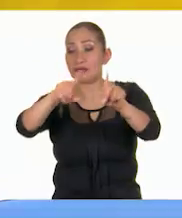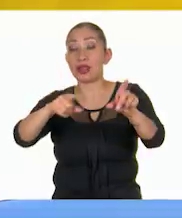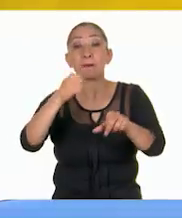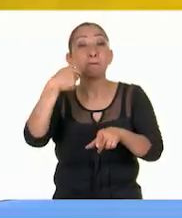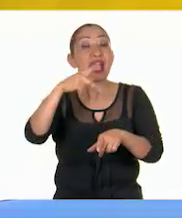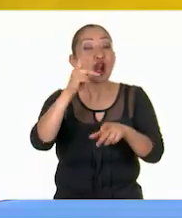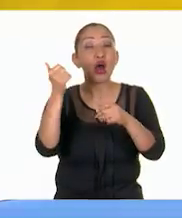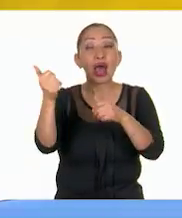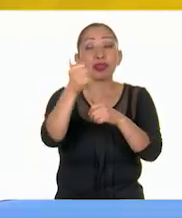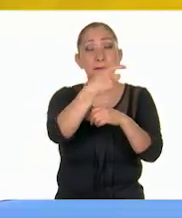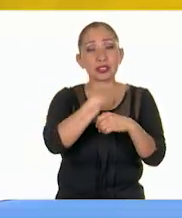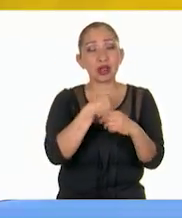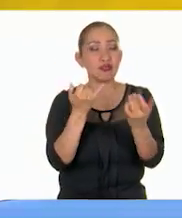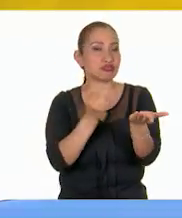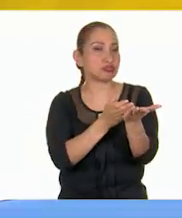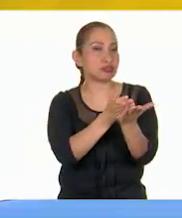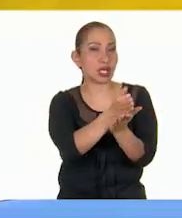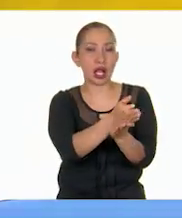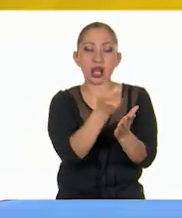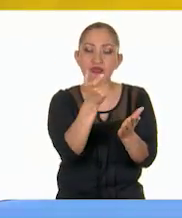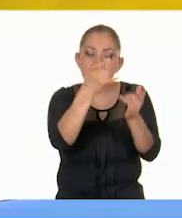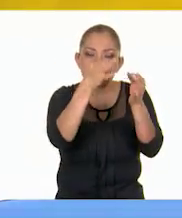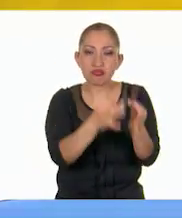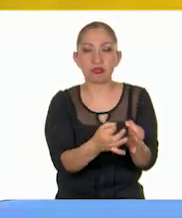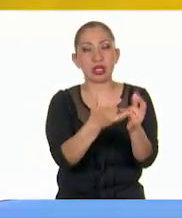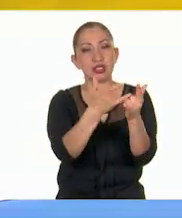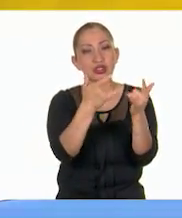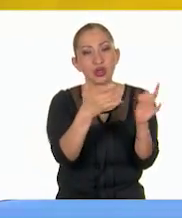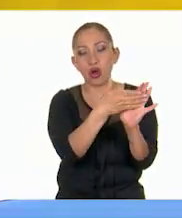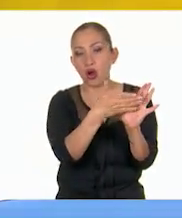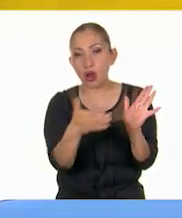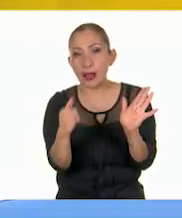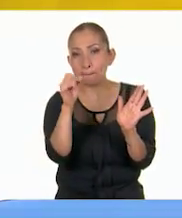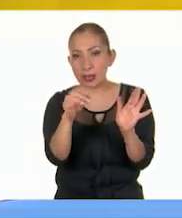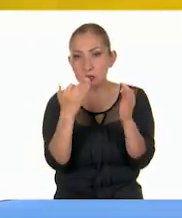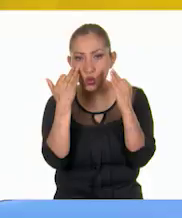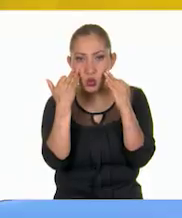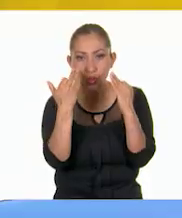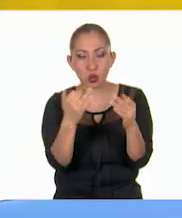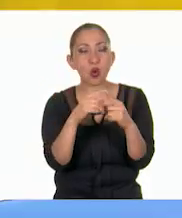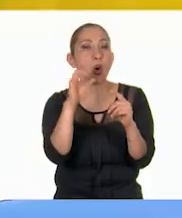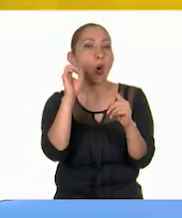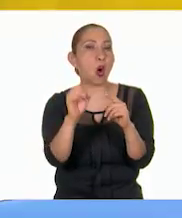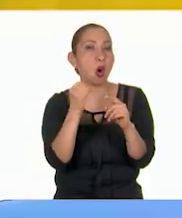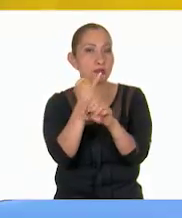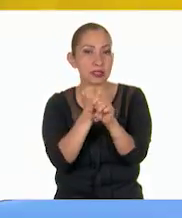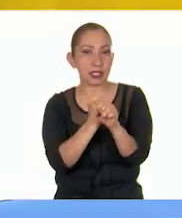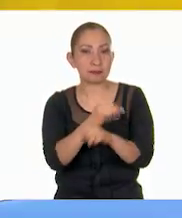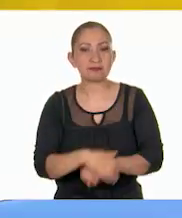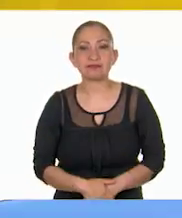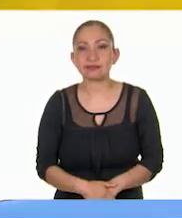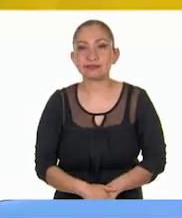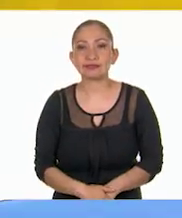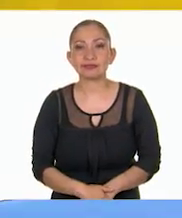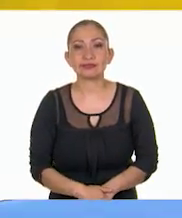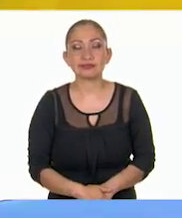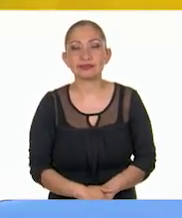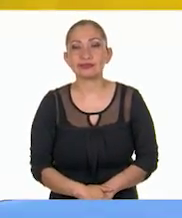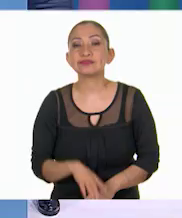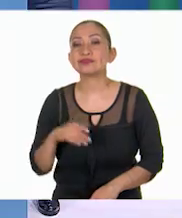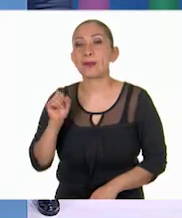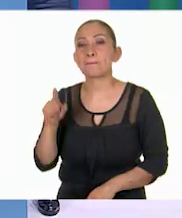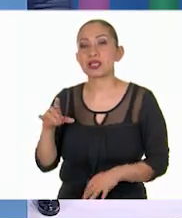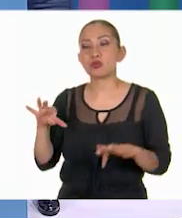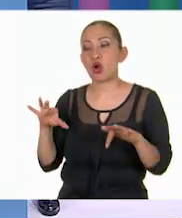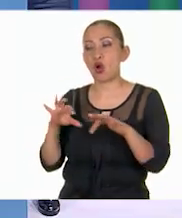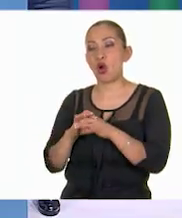autores afirman haber sido fieles al momento de escribir sobre lo que atestiguaron o investigaron. Lo cual se